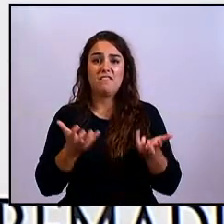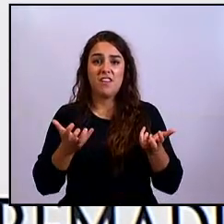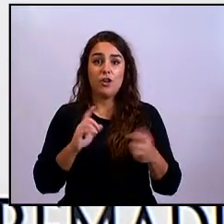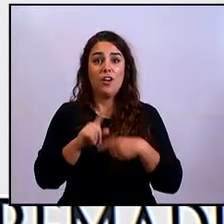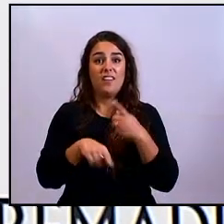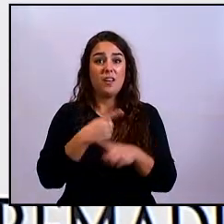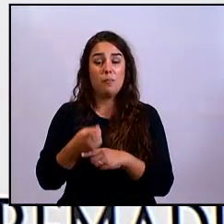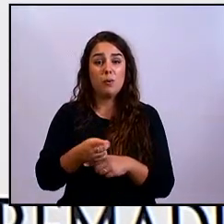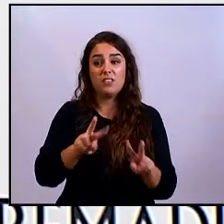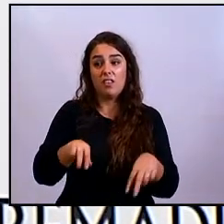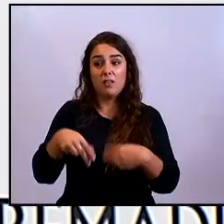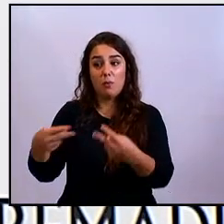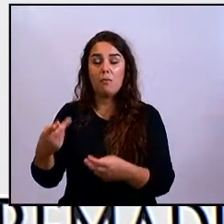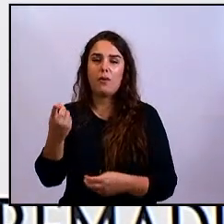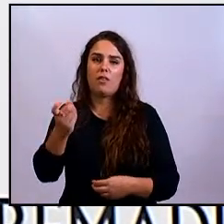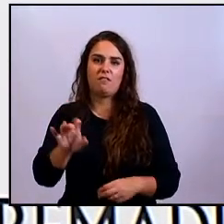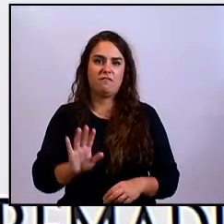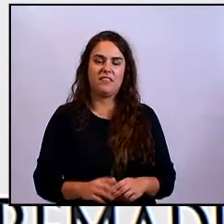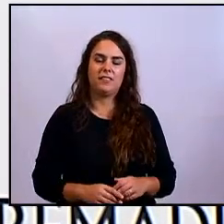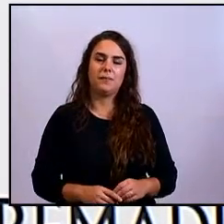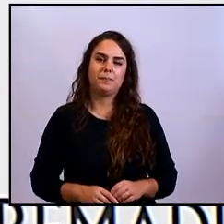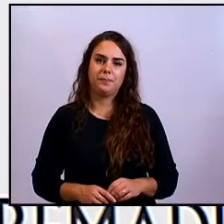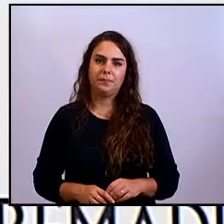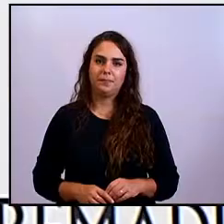lo percibido en este concepto.